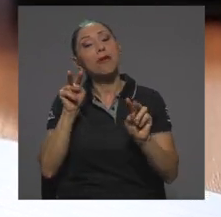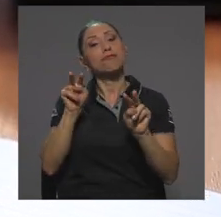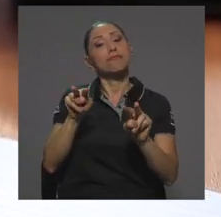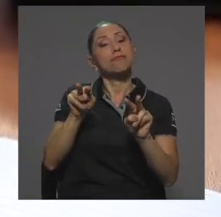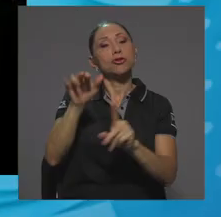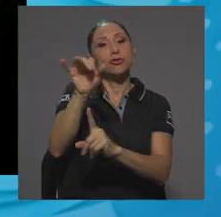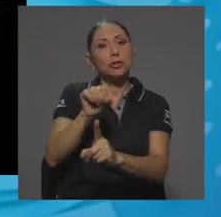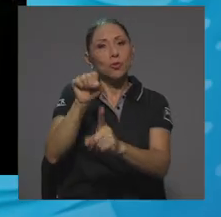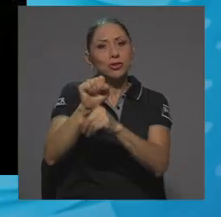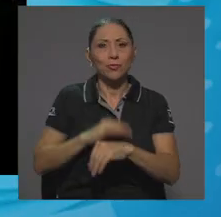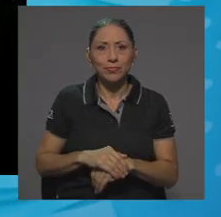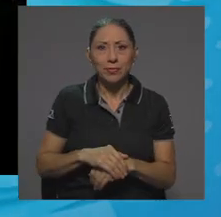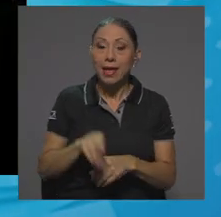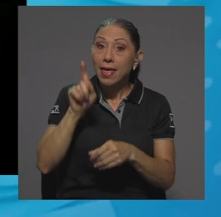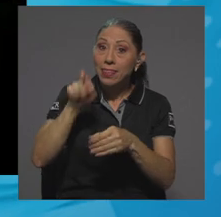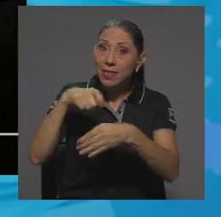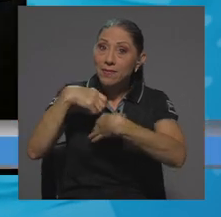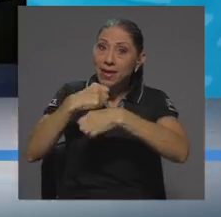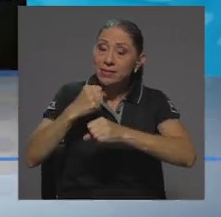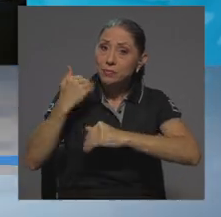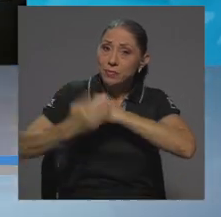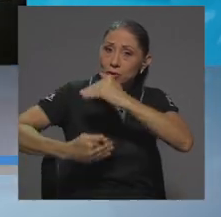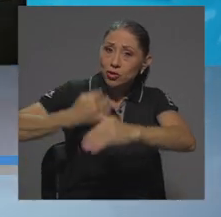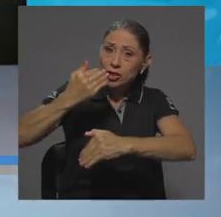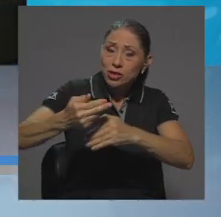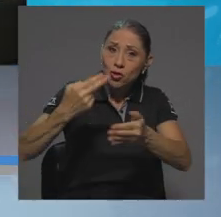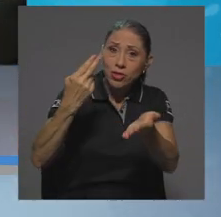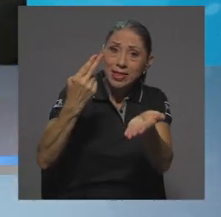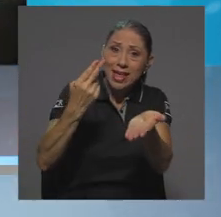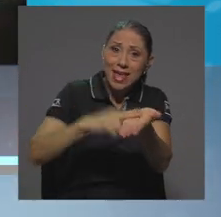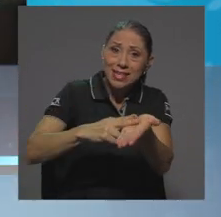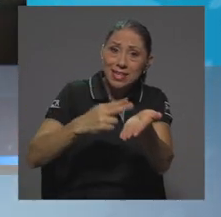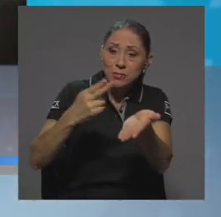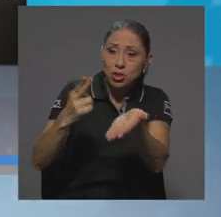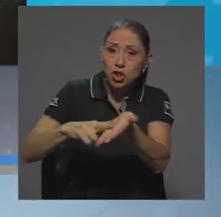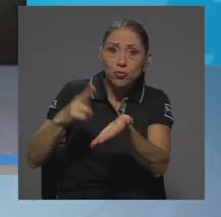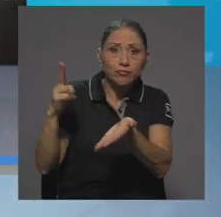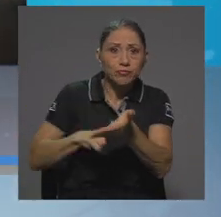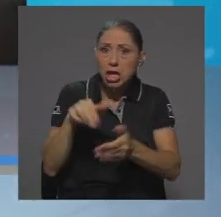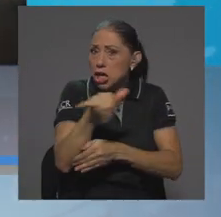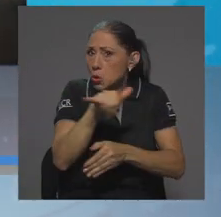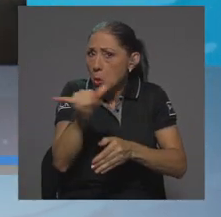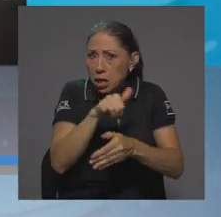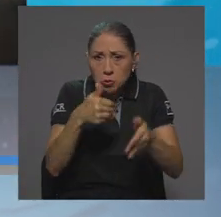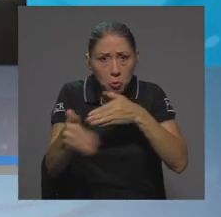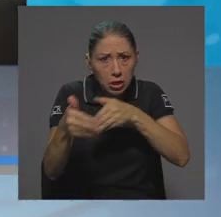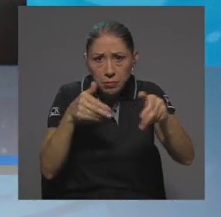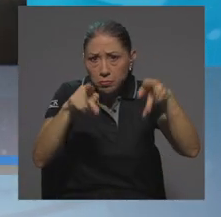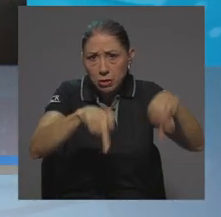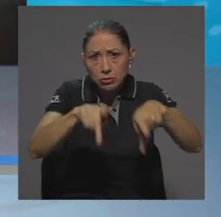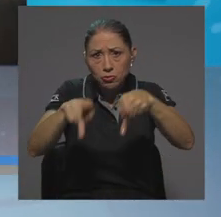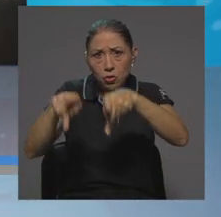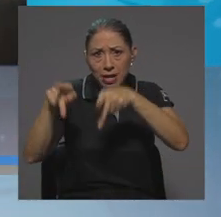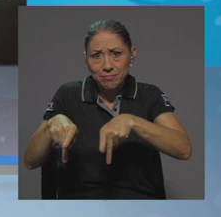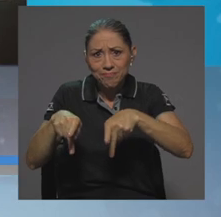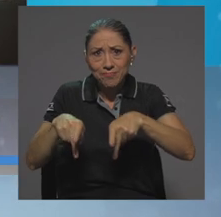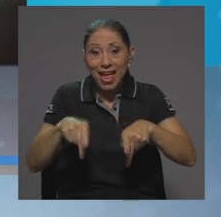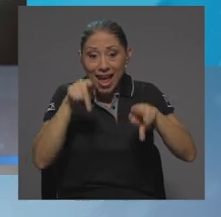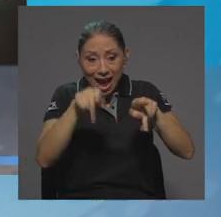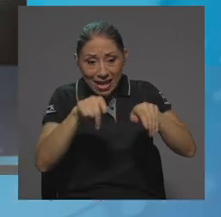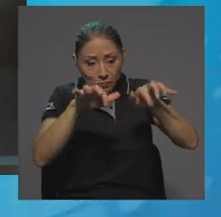situación. Tienen que realizar un proceso de inscripción igual que el resto de aspirantes y sí deben